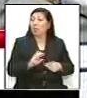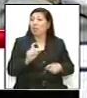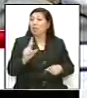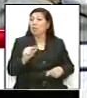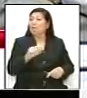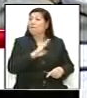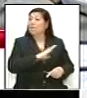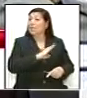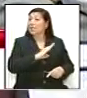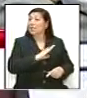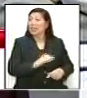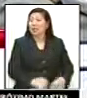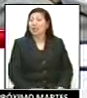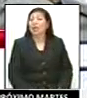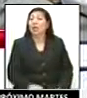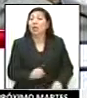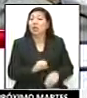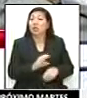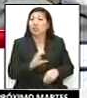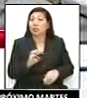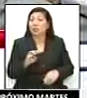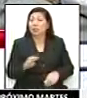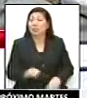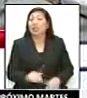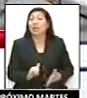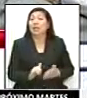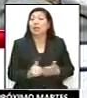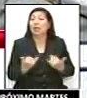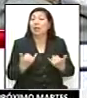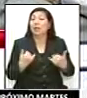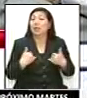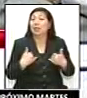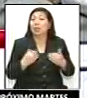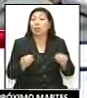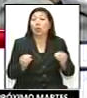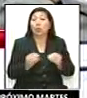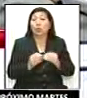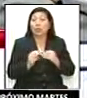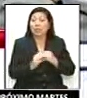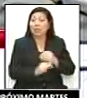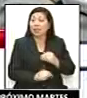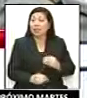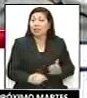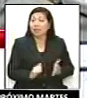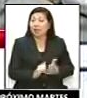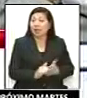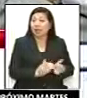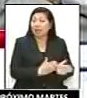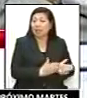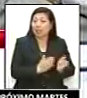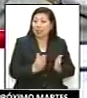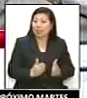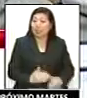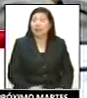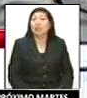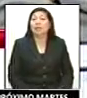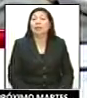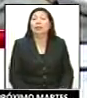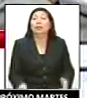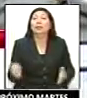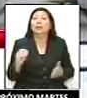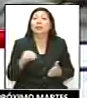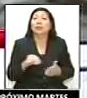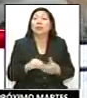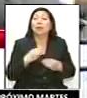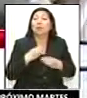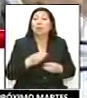fiscales al Consejo Nacional de la Magistratura, que hoy en día tiene que ser la Junta Nacional? Entonces hay que regular o nombrar a